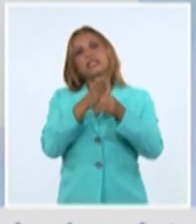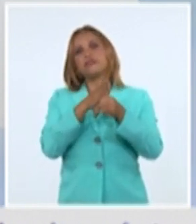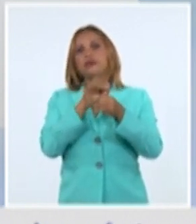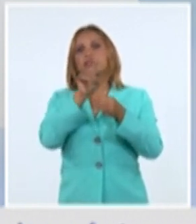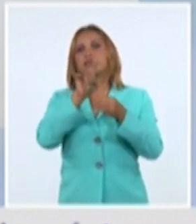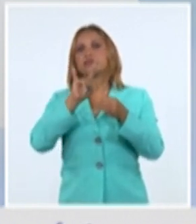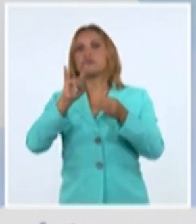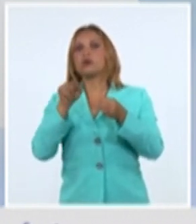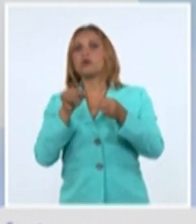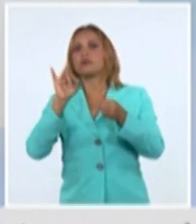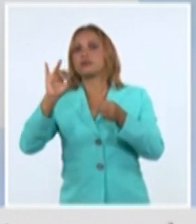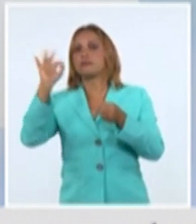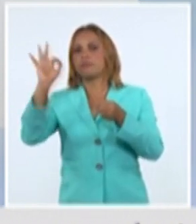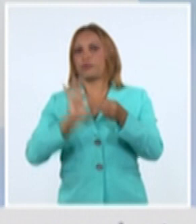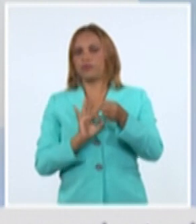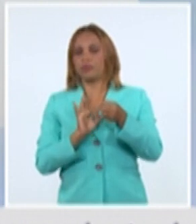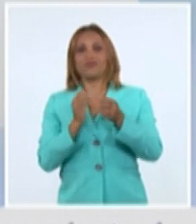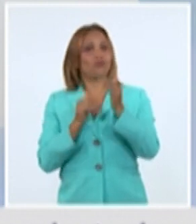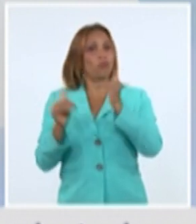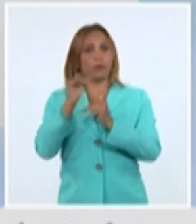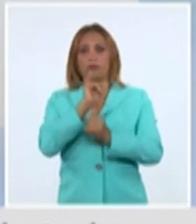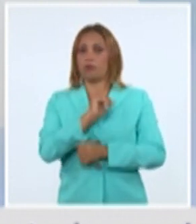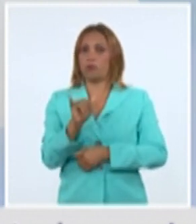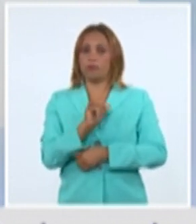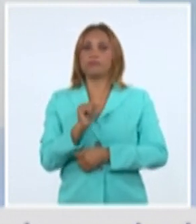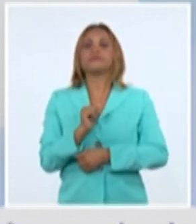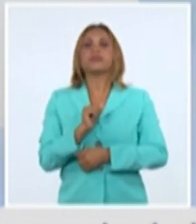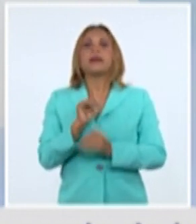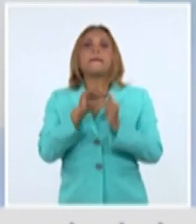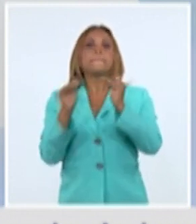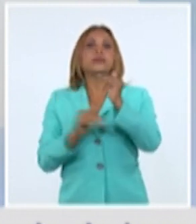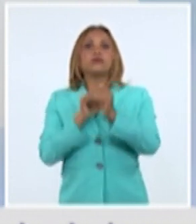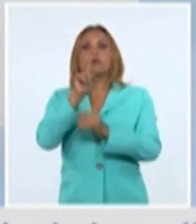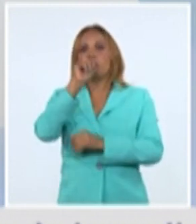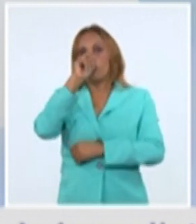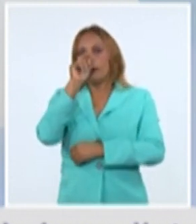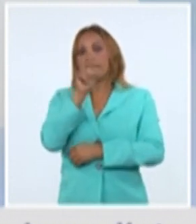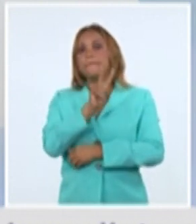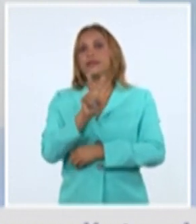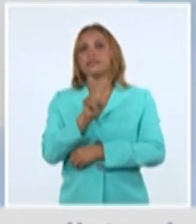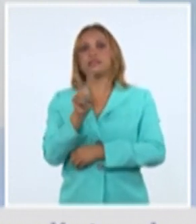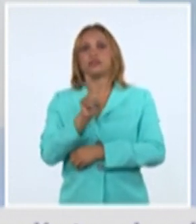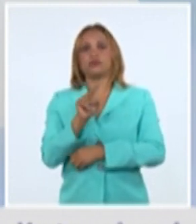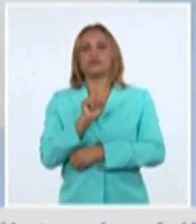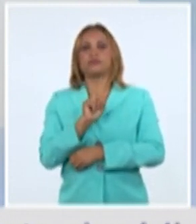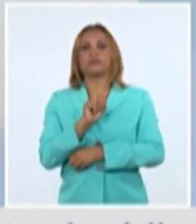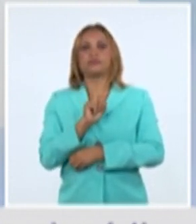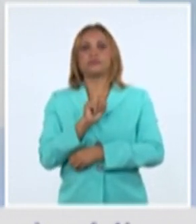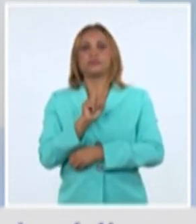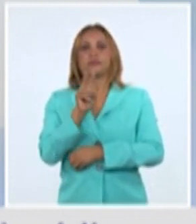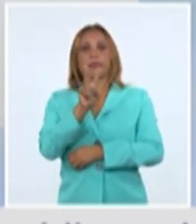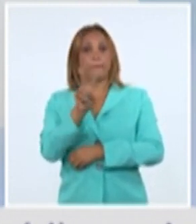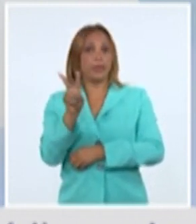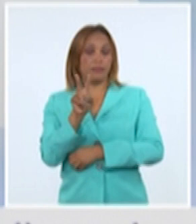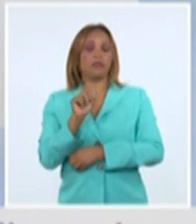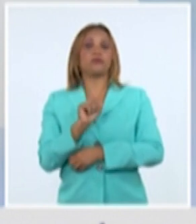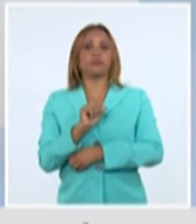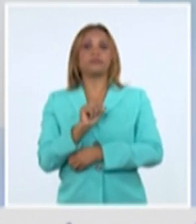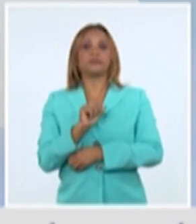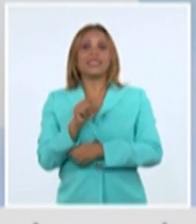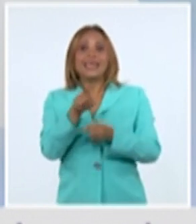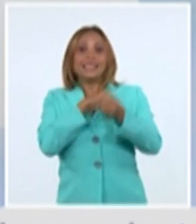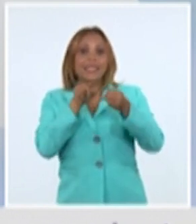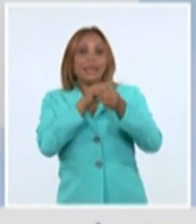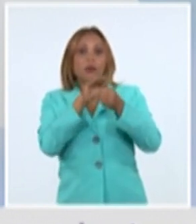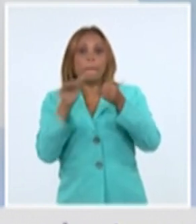19,7% también superior. Menores de un año, 22 de los 192, de ellos menores